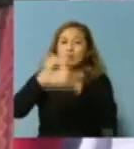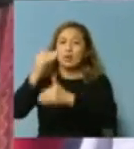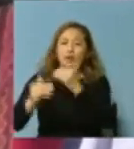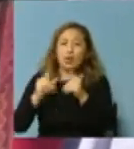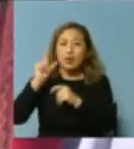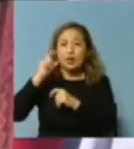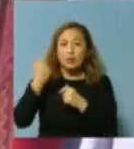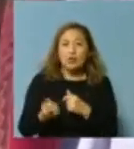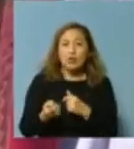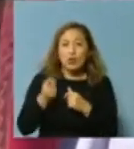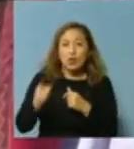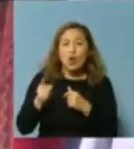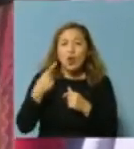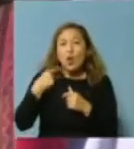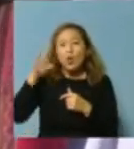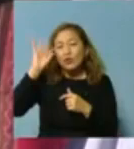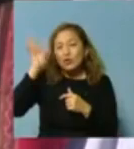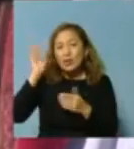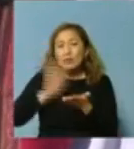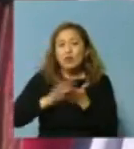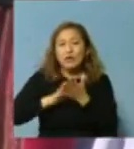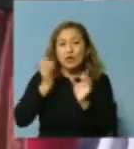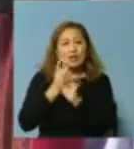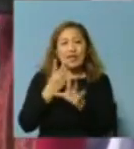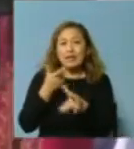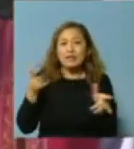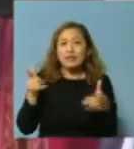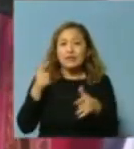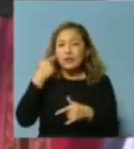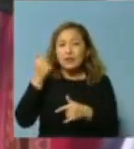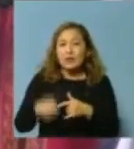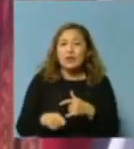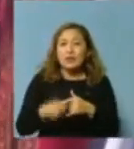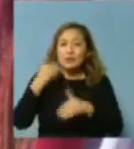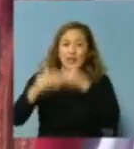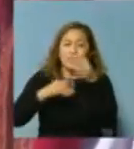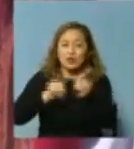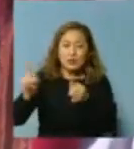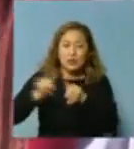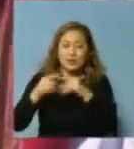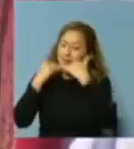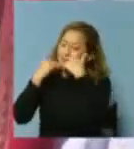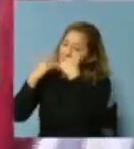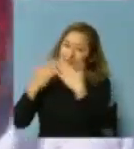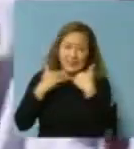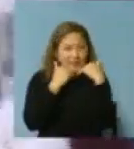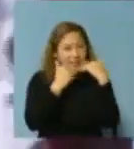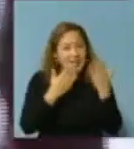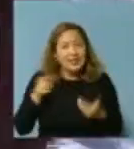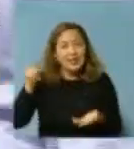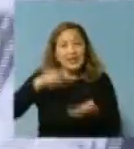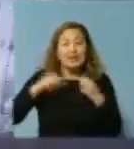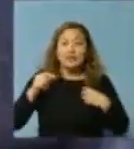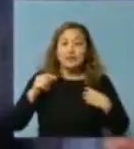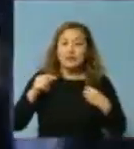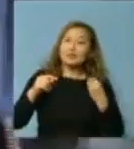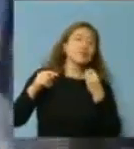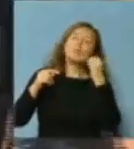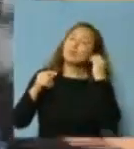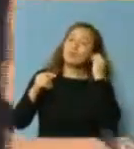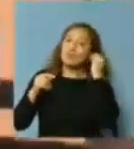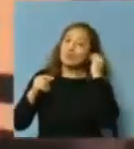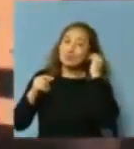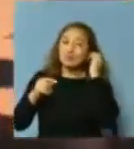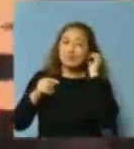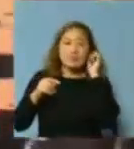a poco, y cuando tengamos el crédito de educación, ahí vamos a avanzar mucho más rápido. Muchas gracias. Bueno, usted. Bueno, entonces, el